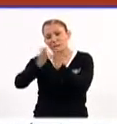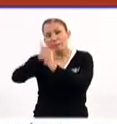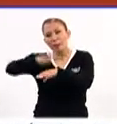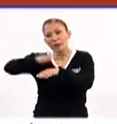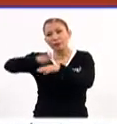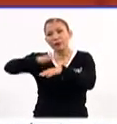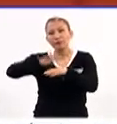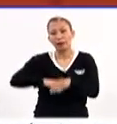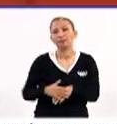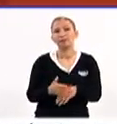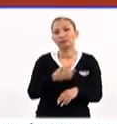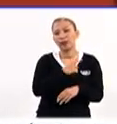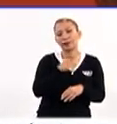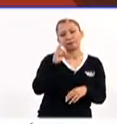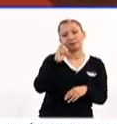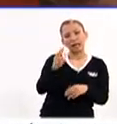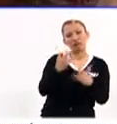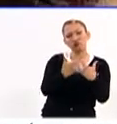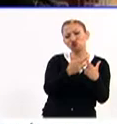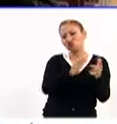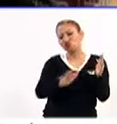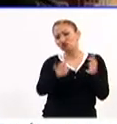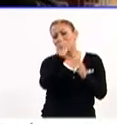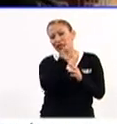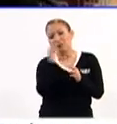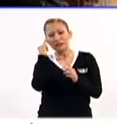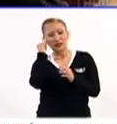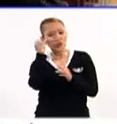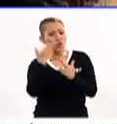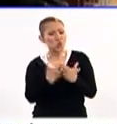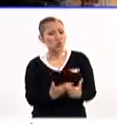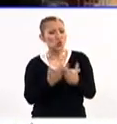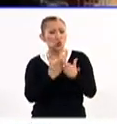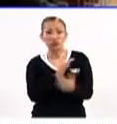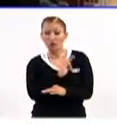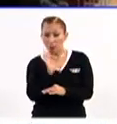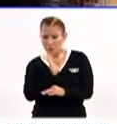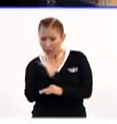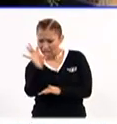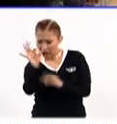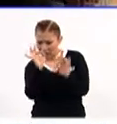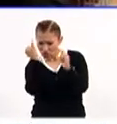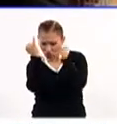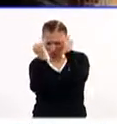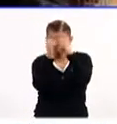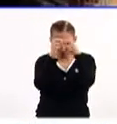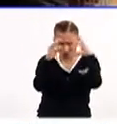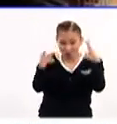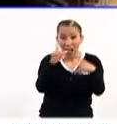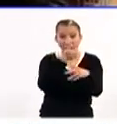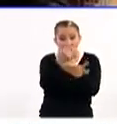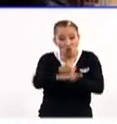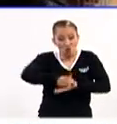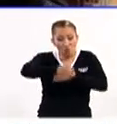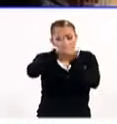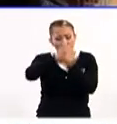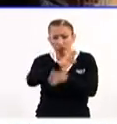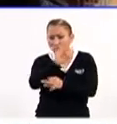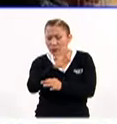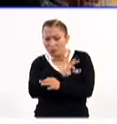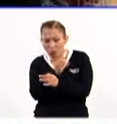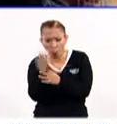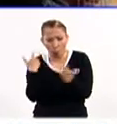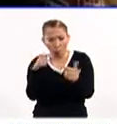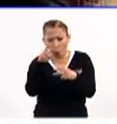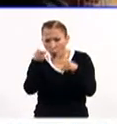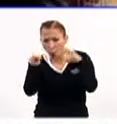¿no? Tenemos que ver la riqueza de las lenguas indígenas, todas las posibilidades de creación que nos dan las lenguas, toda la